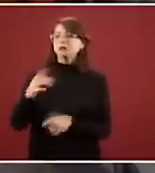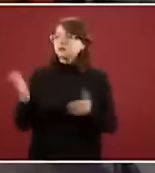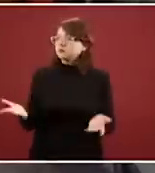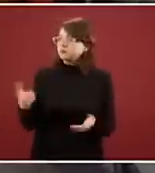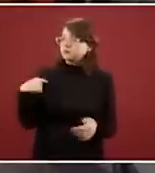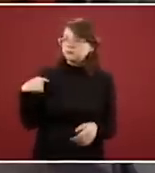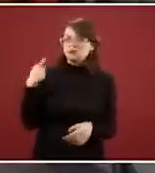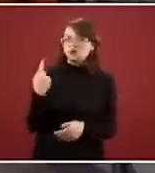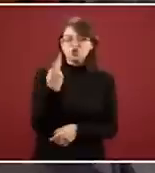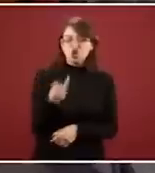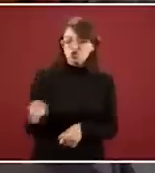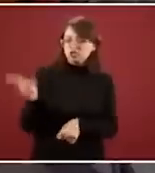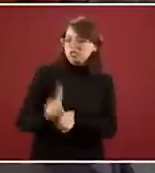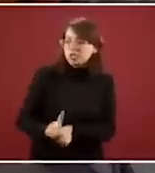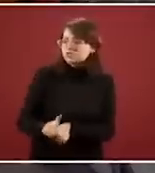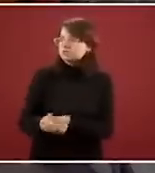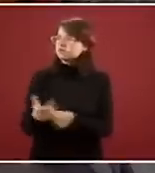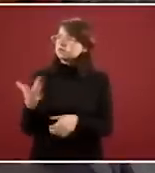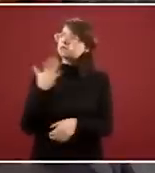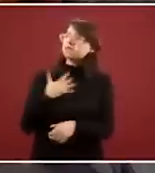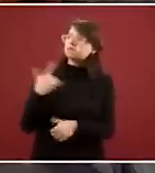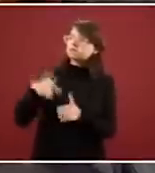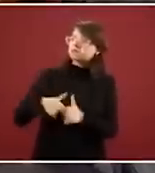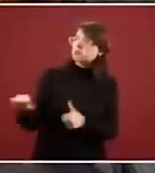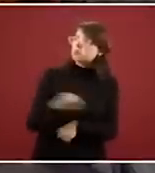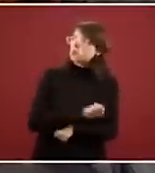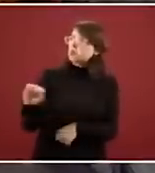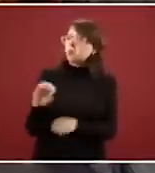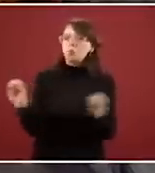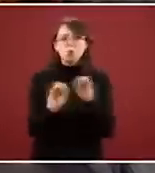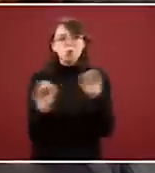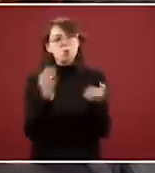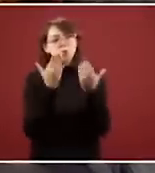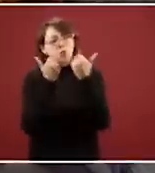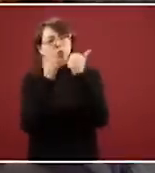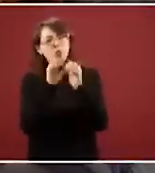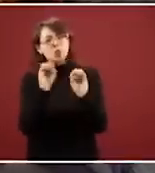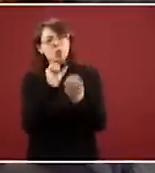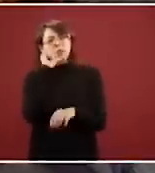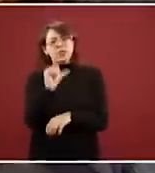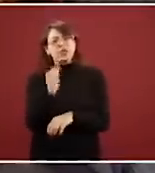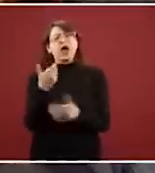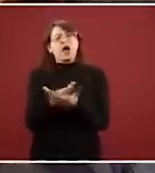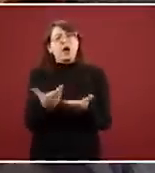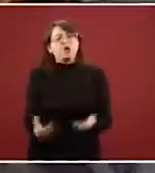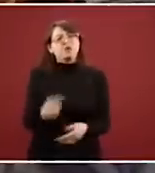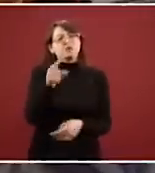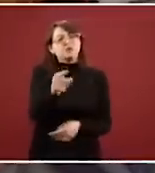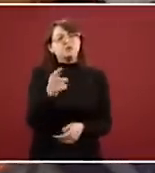hay no hay movimientos, digamos, destacables en el precio de la gasolina. ¿Qué responde a la gente que estuvo